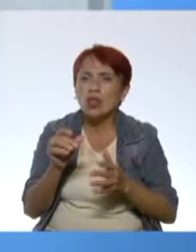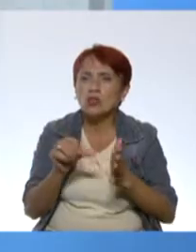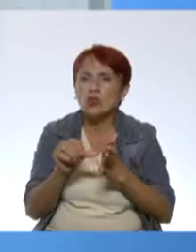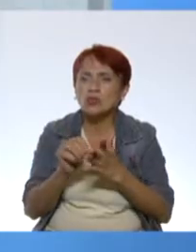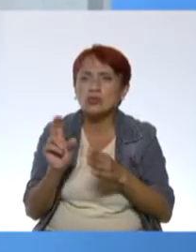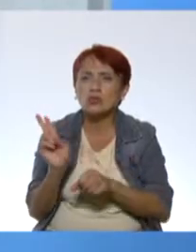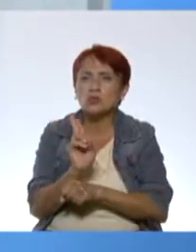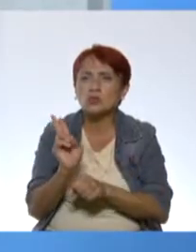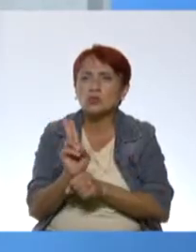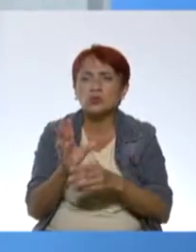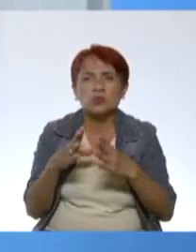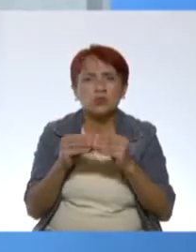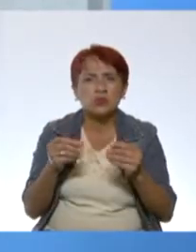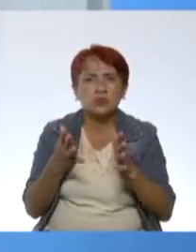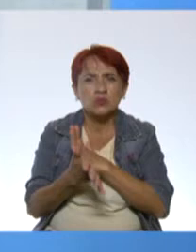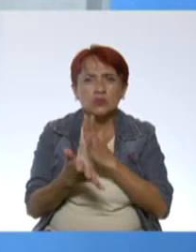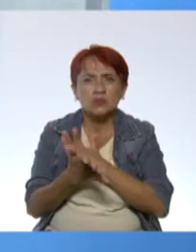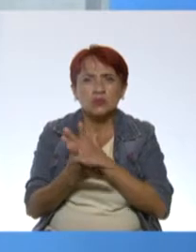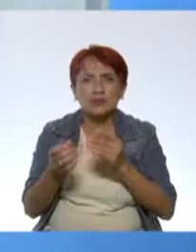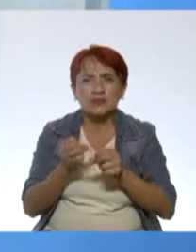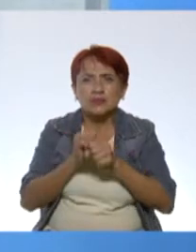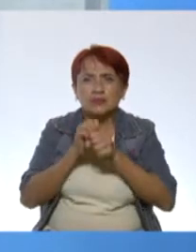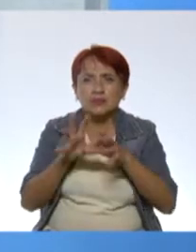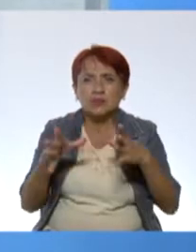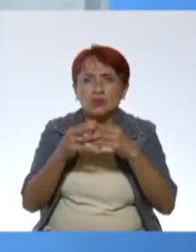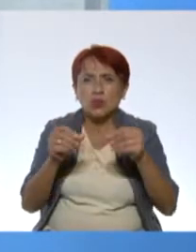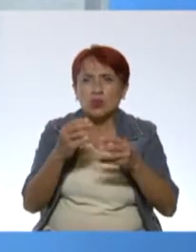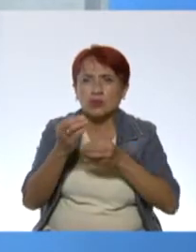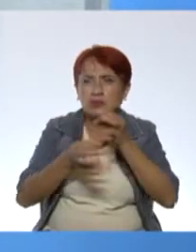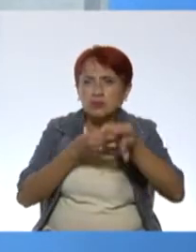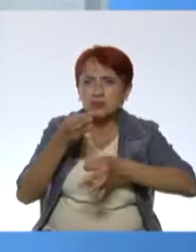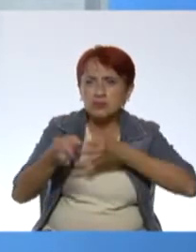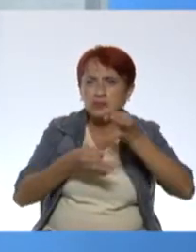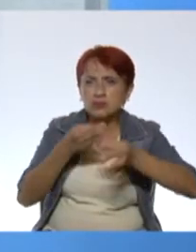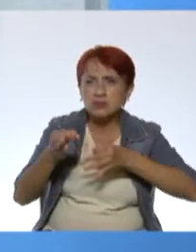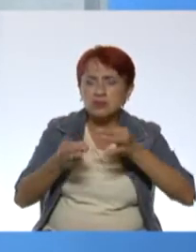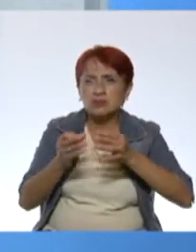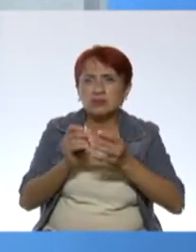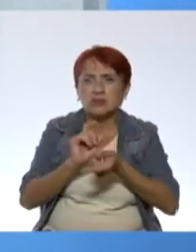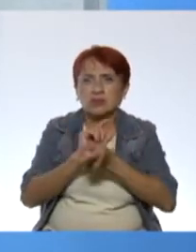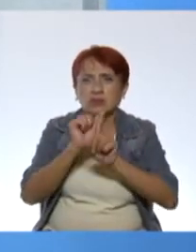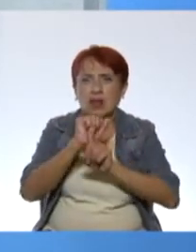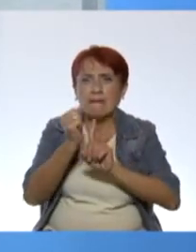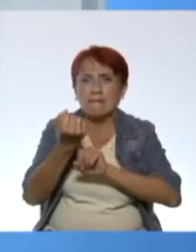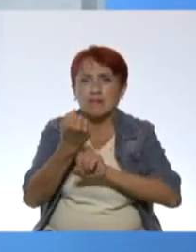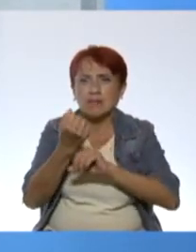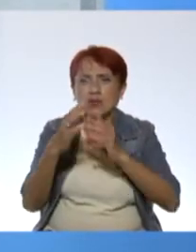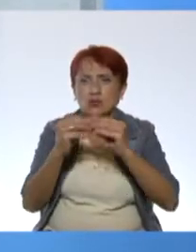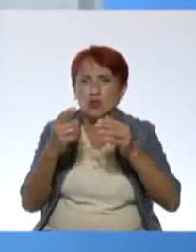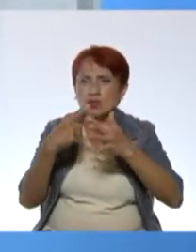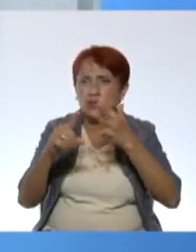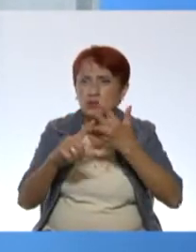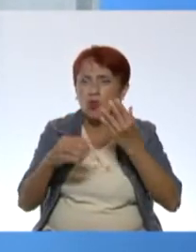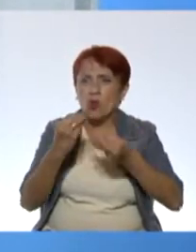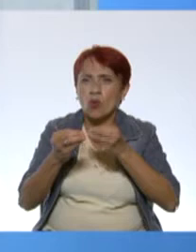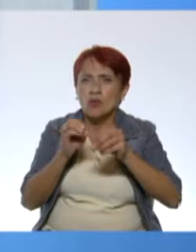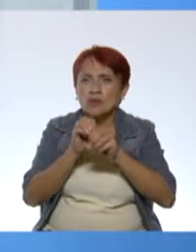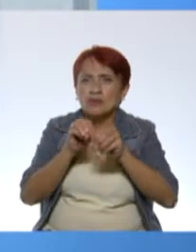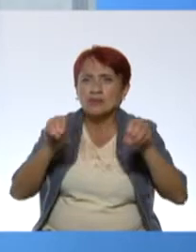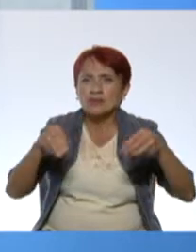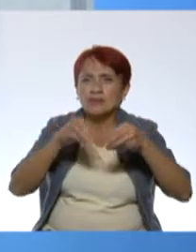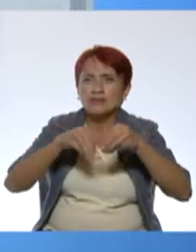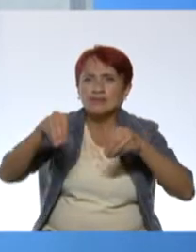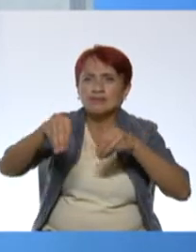utilizar esto? ¿O dónde se utiliza más que todo esto? En la distribución, cuando estamos hablando de ambientes ecológicos, cómo se van a hacer o cómo se van